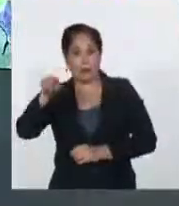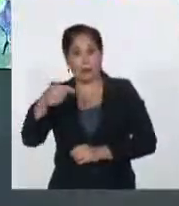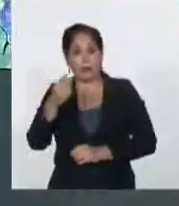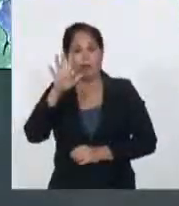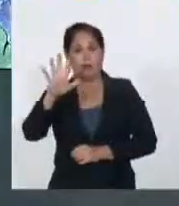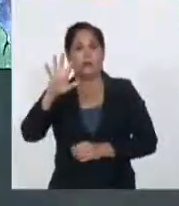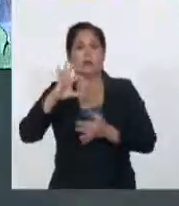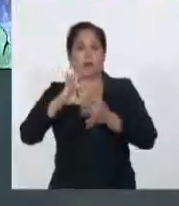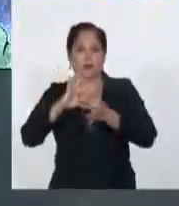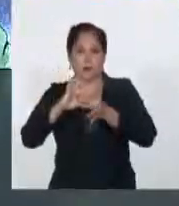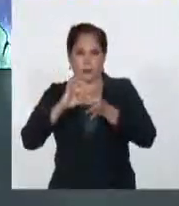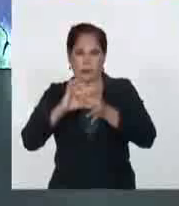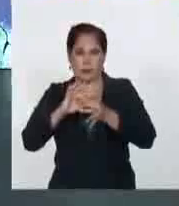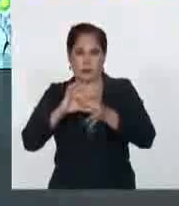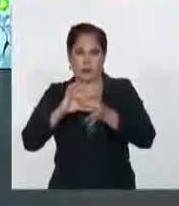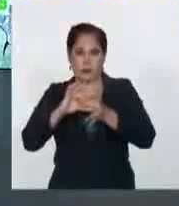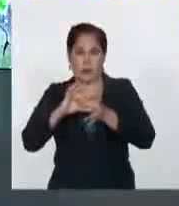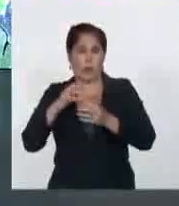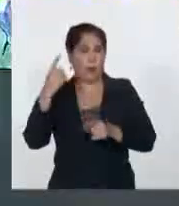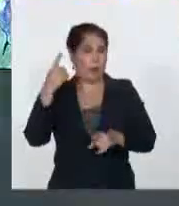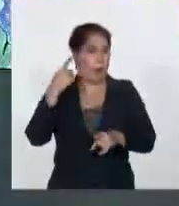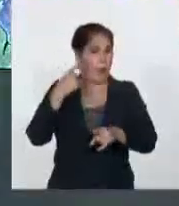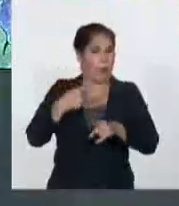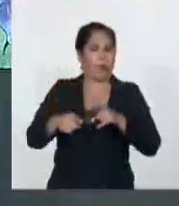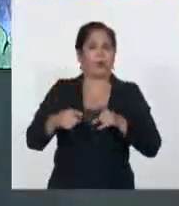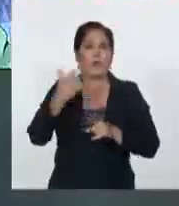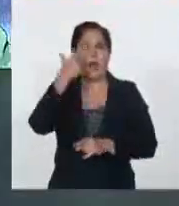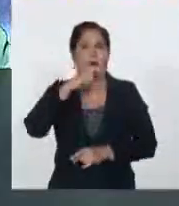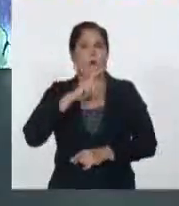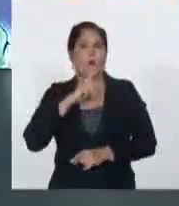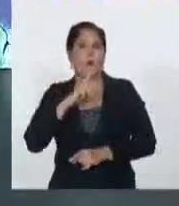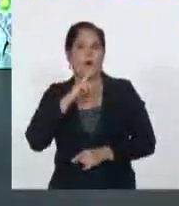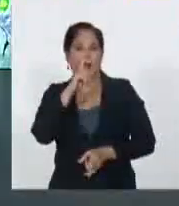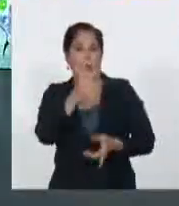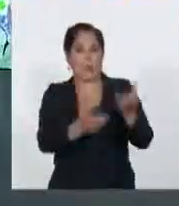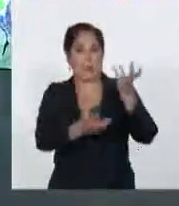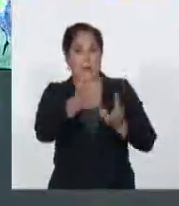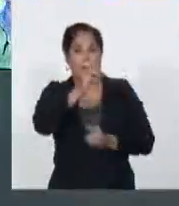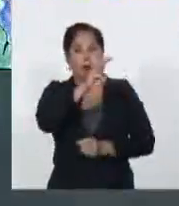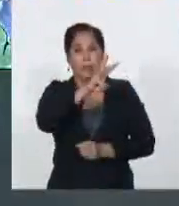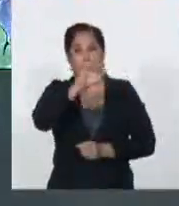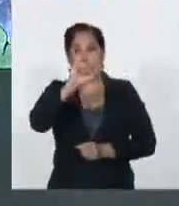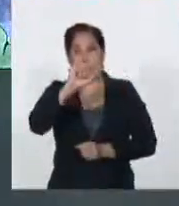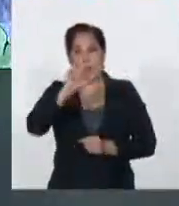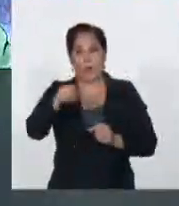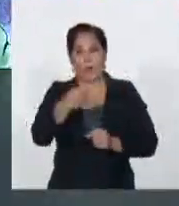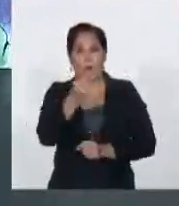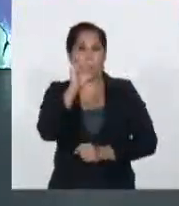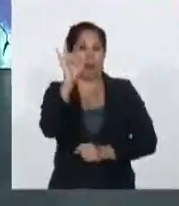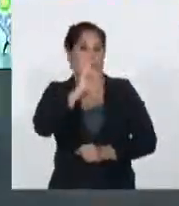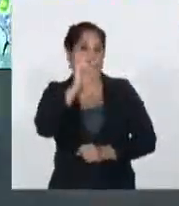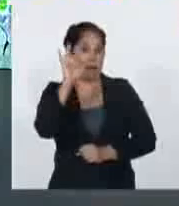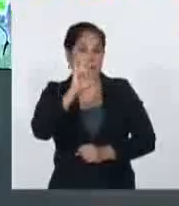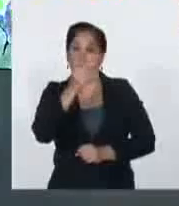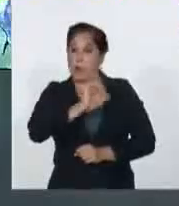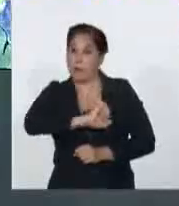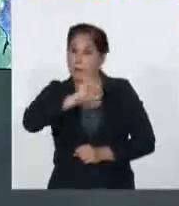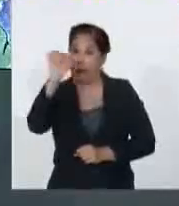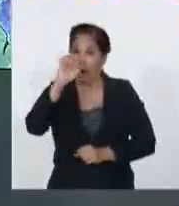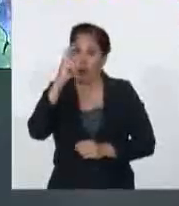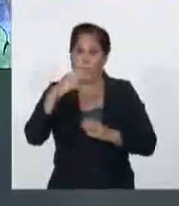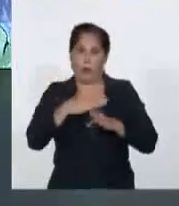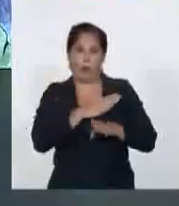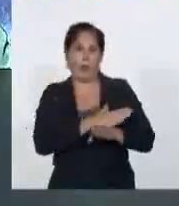grados Celsius. Agua de Pasajeros en la provincia de Cienfuegos reportó 36,7 grados Celsius, rompiendo el récord de hacía dos días